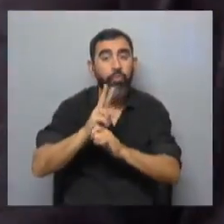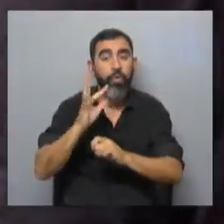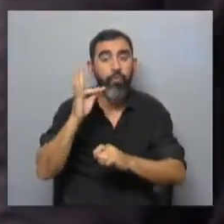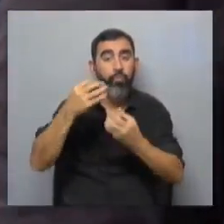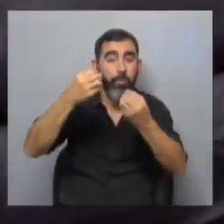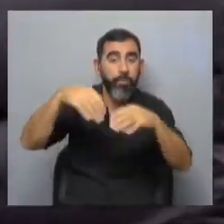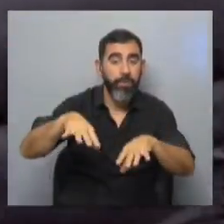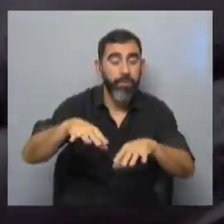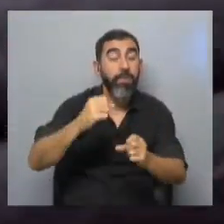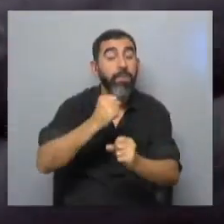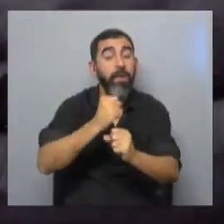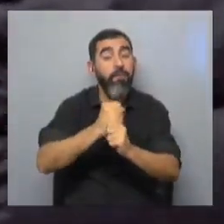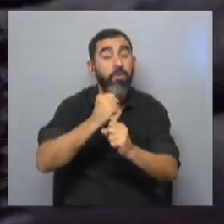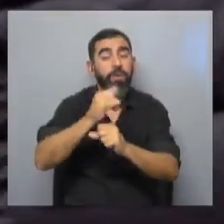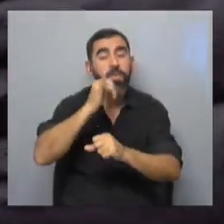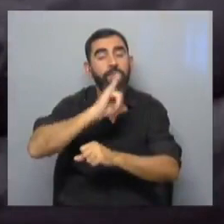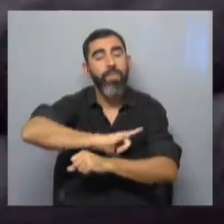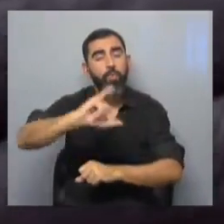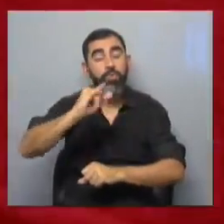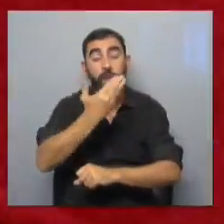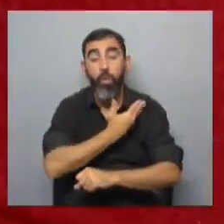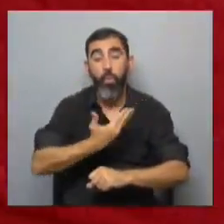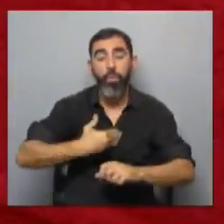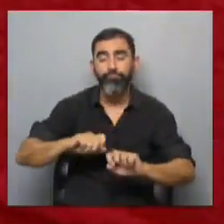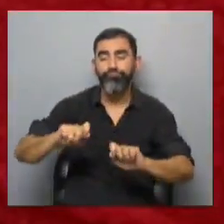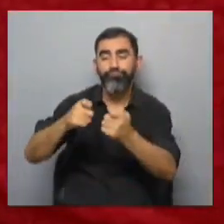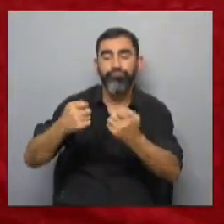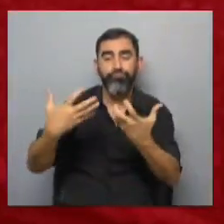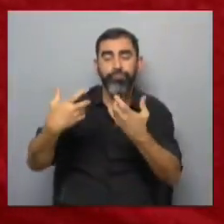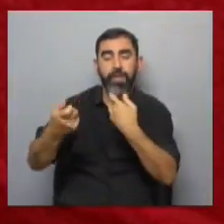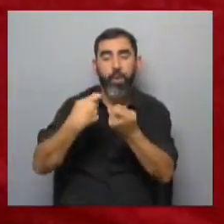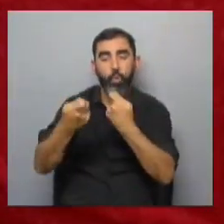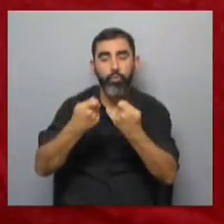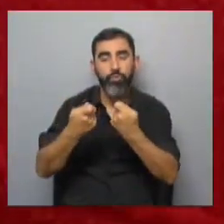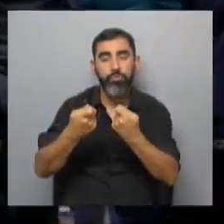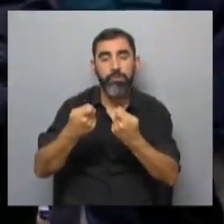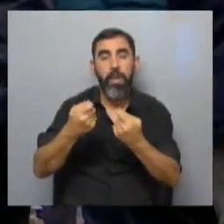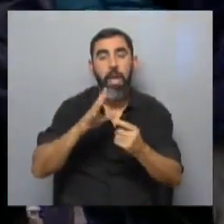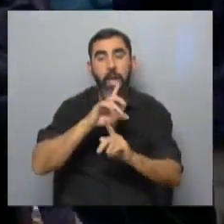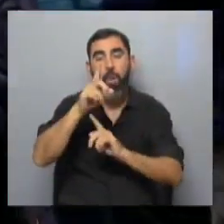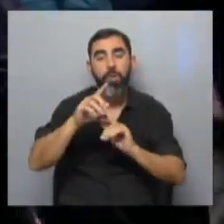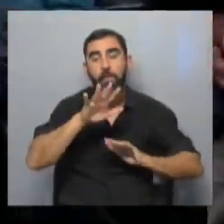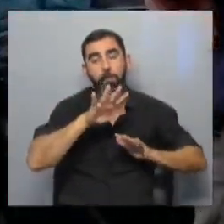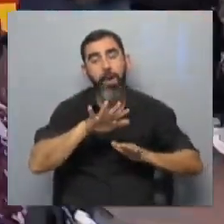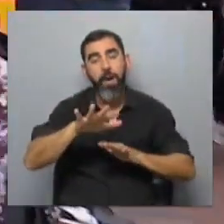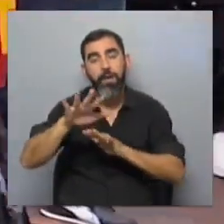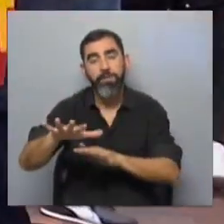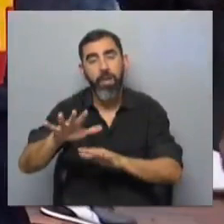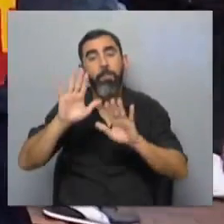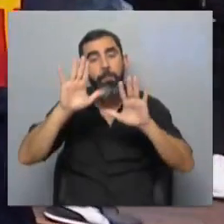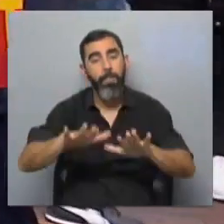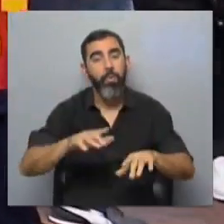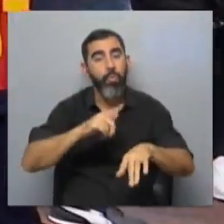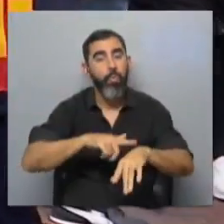futura. Los trabajadores denuncian que las patronales bloquean la negociación y comenzarán con una serie de movilizaciones con paros